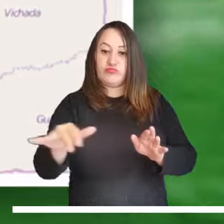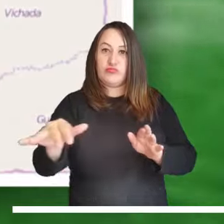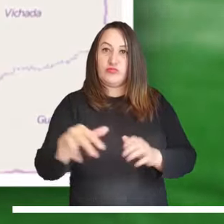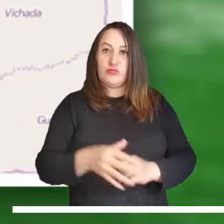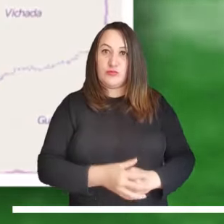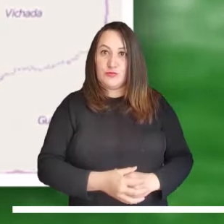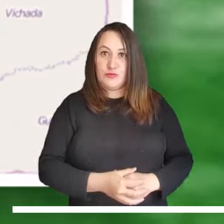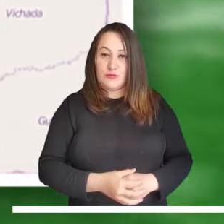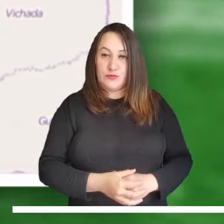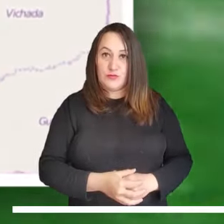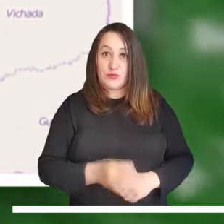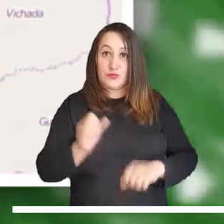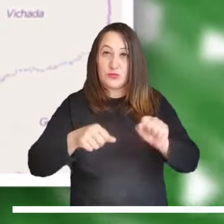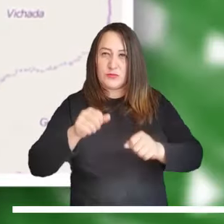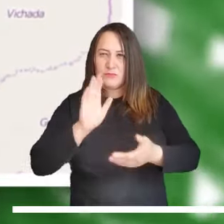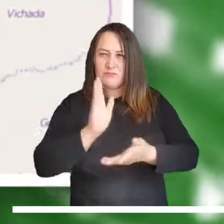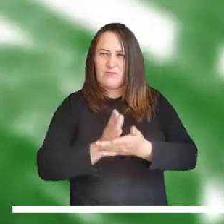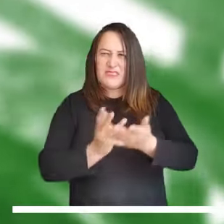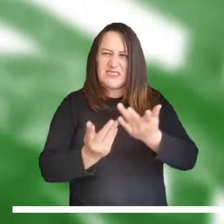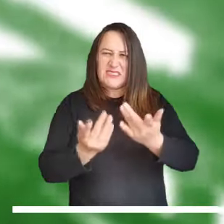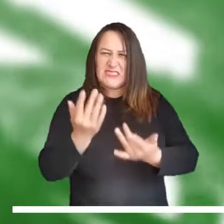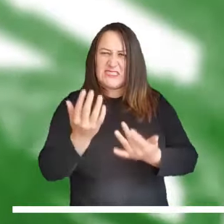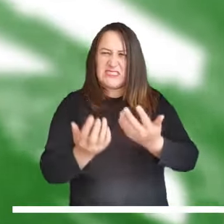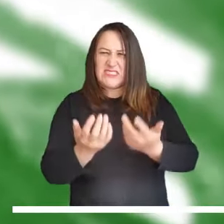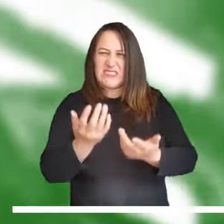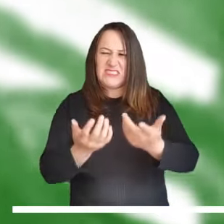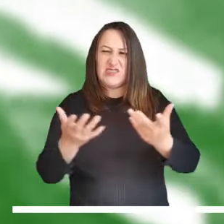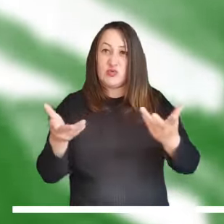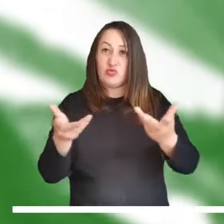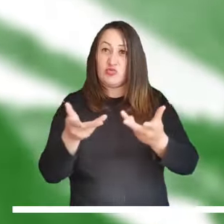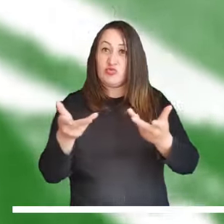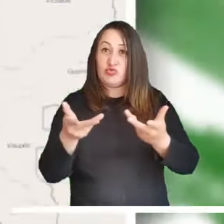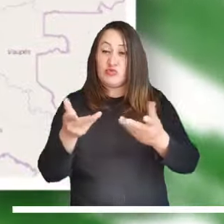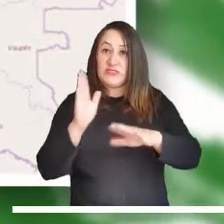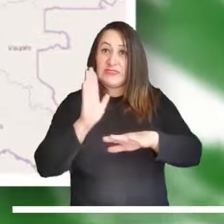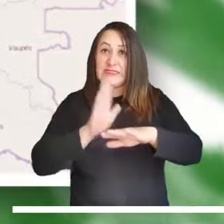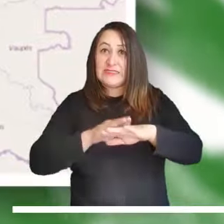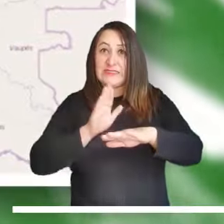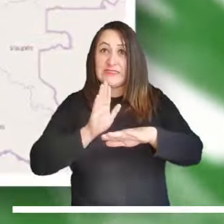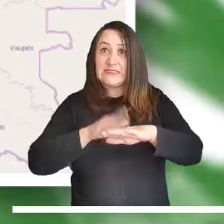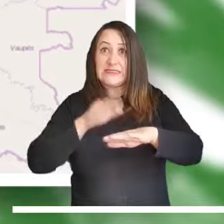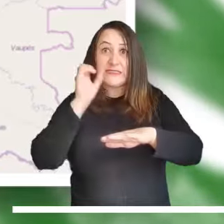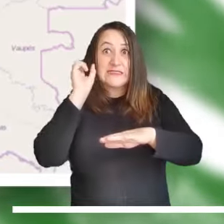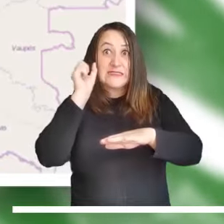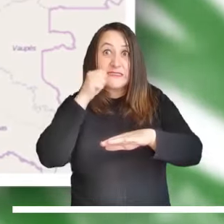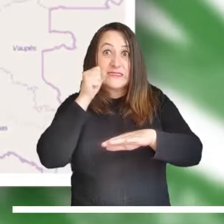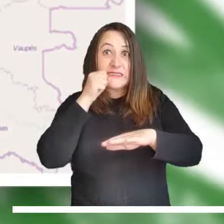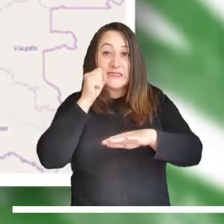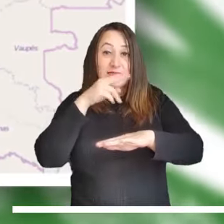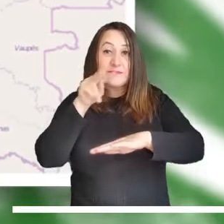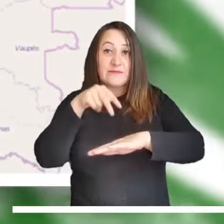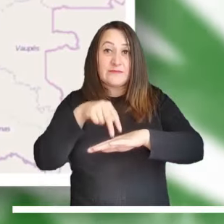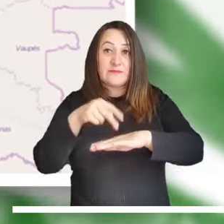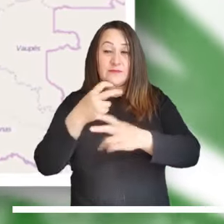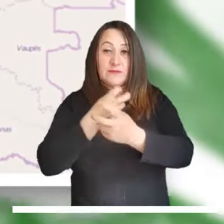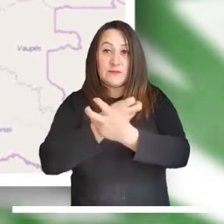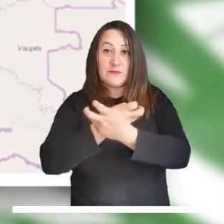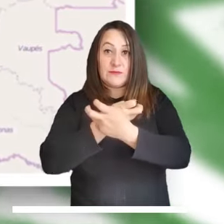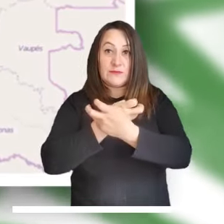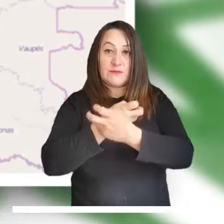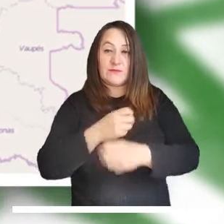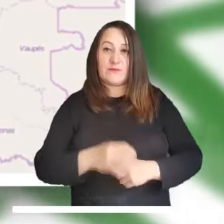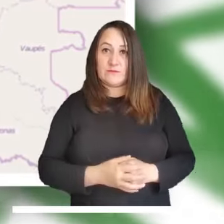Sur. La moderada probabilidad de ocurrencia de incendios de la cobertura vegetal activa la alerta naranja en